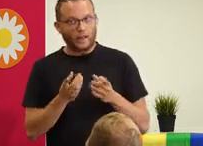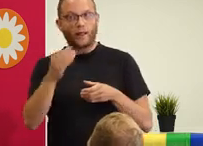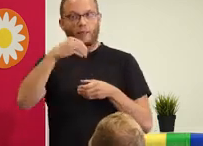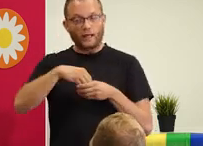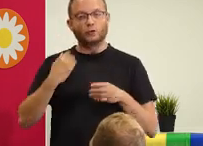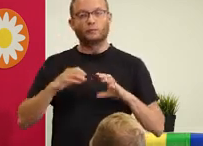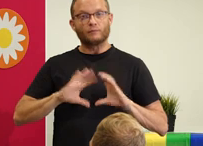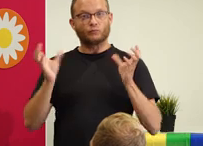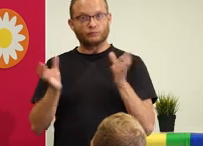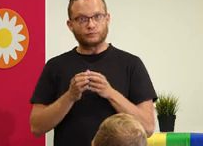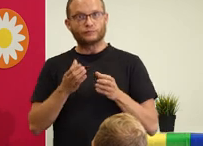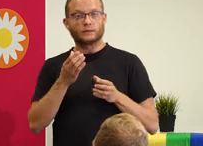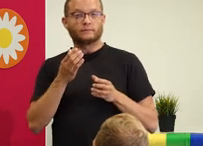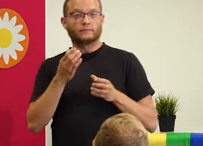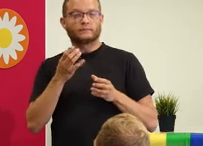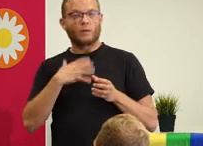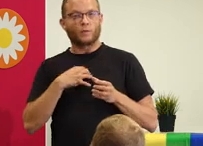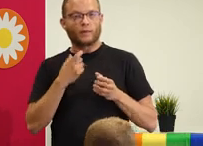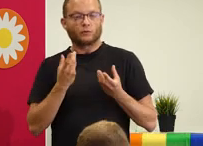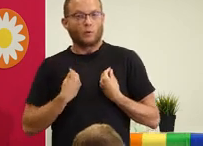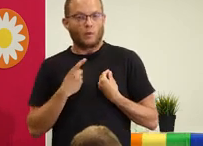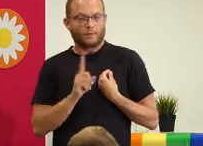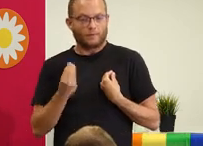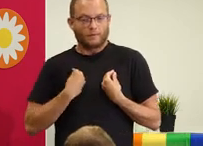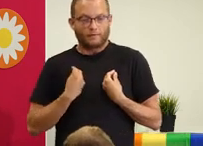dentro del sionismo no se pueden vivir